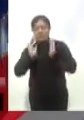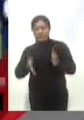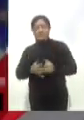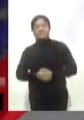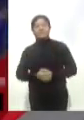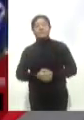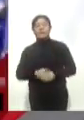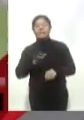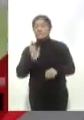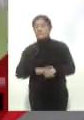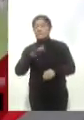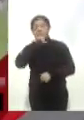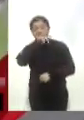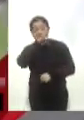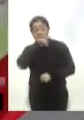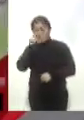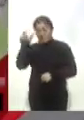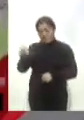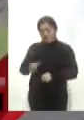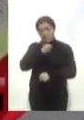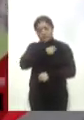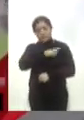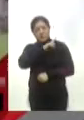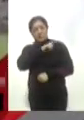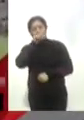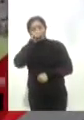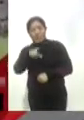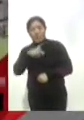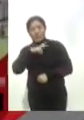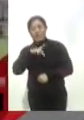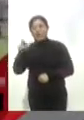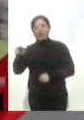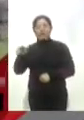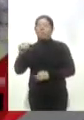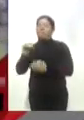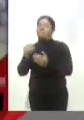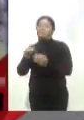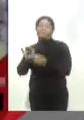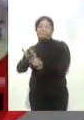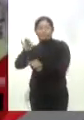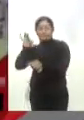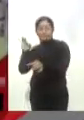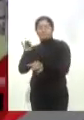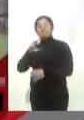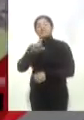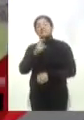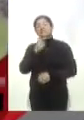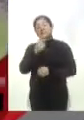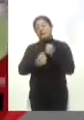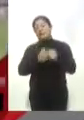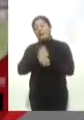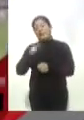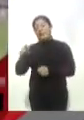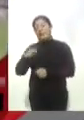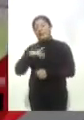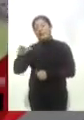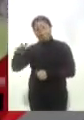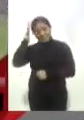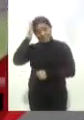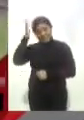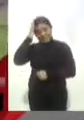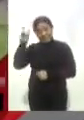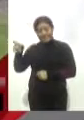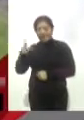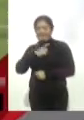principal preocupación es su salud, además de que la baja de futbolista de 32 años es significativa para Cruz Azul, ya que es titular para